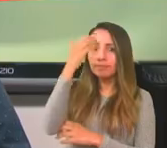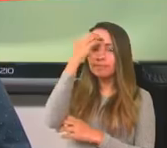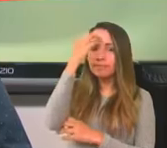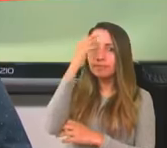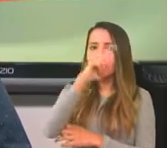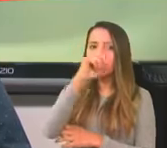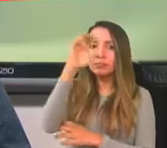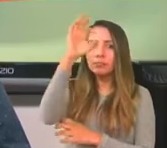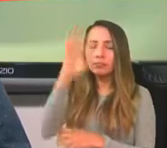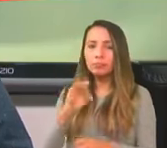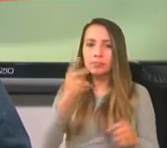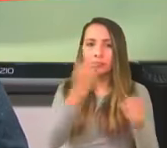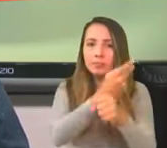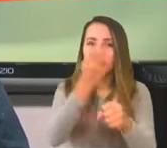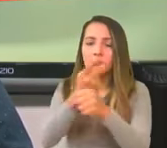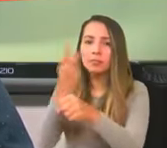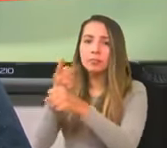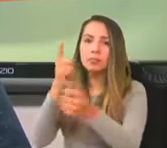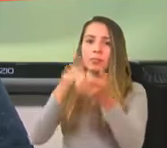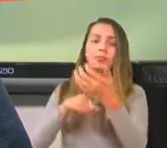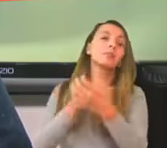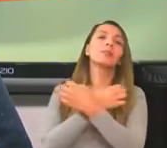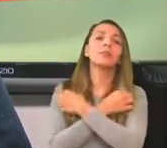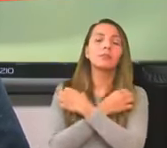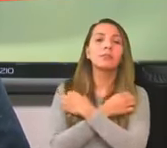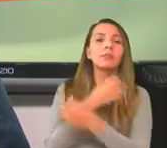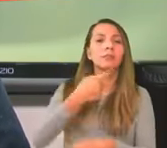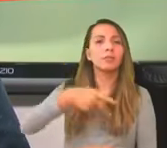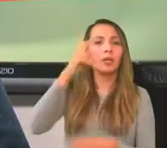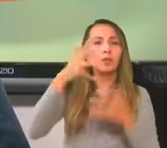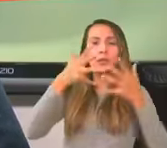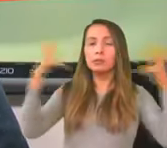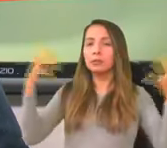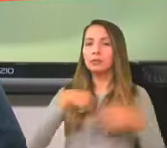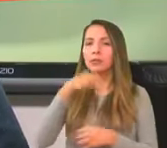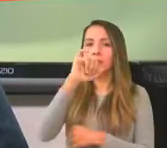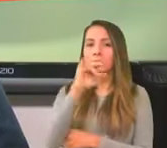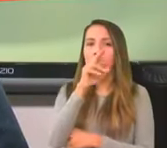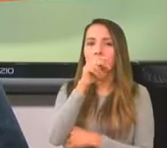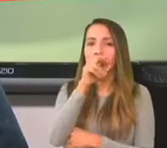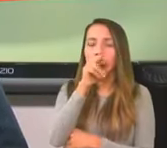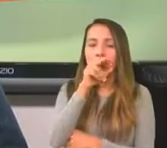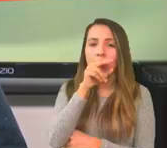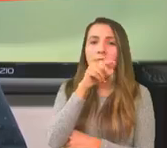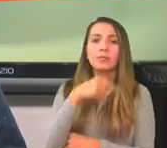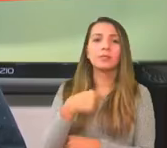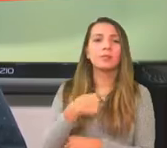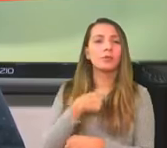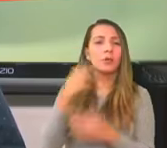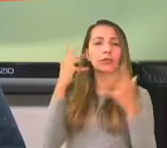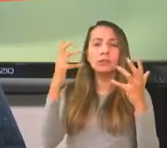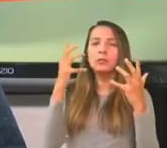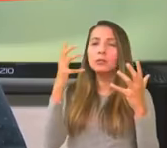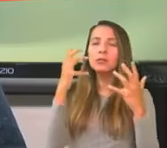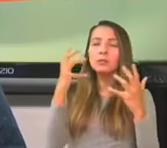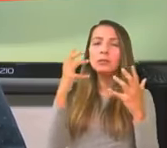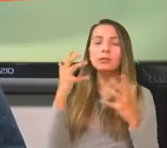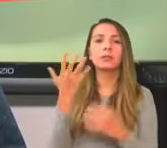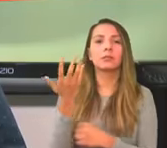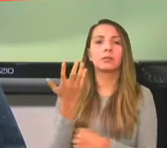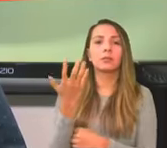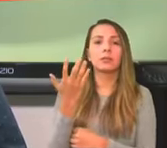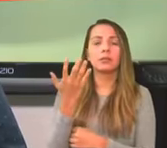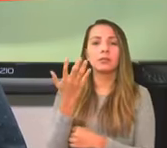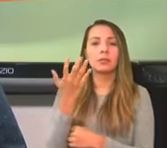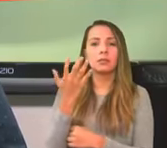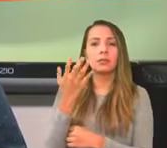todo lo que está sucediendo. Sí, tengo grandes preocupaciones y grandes deseos de un